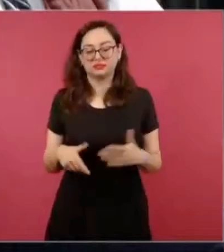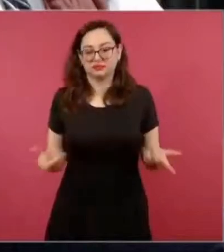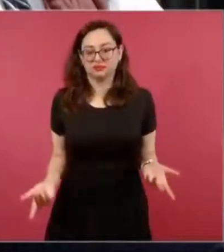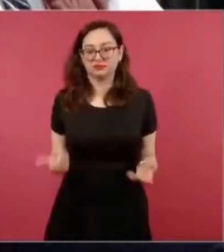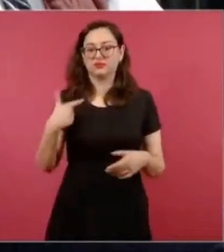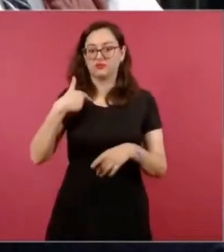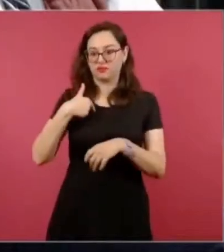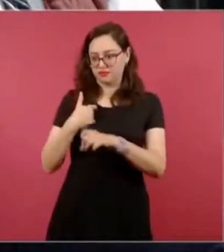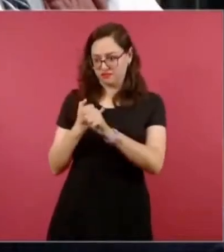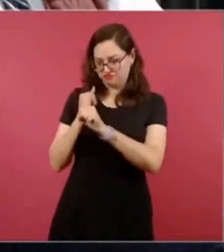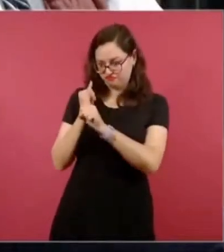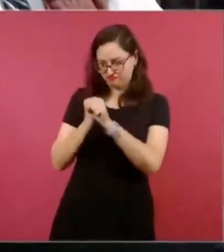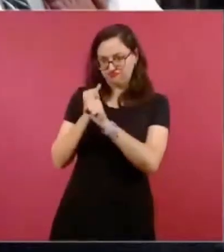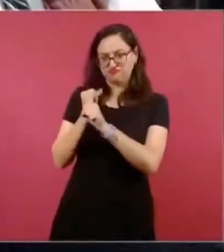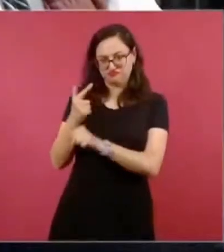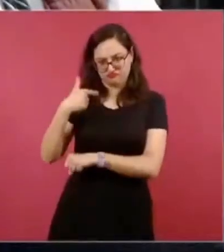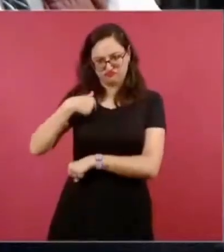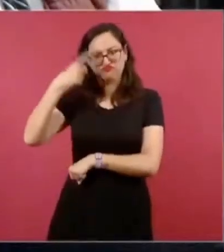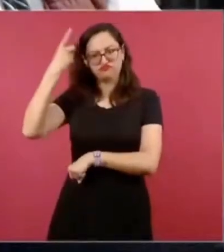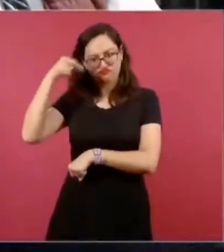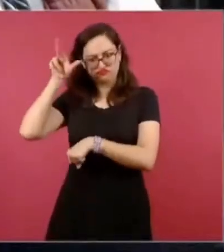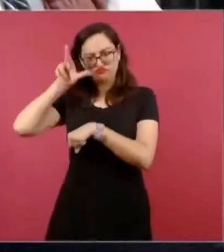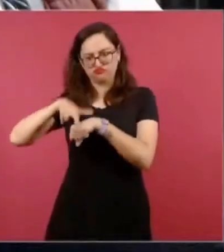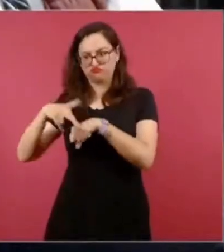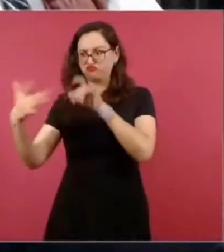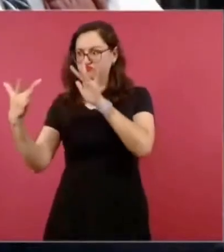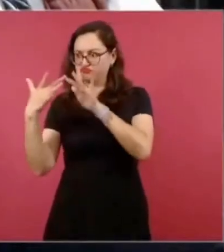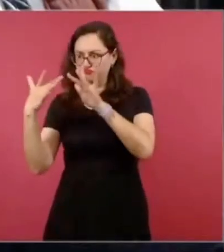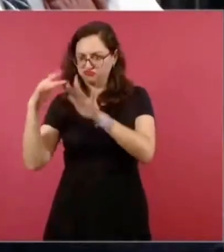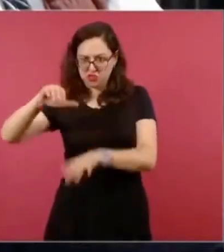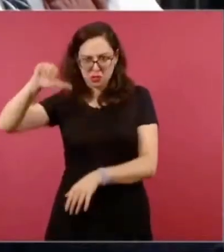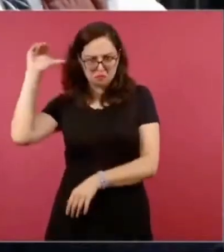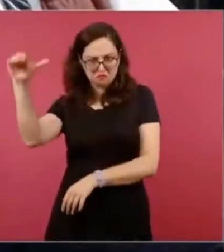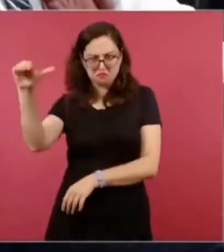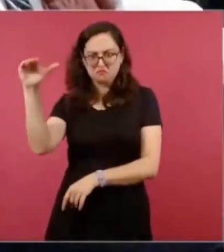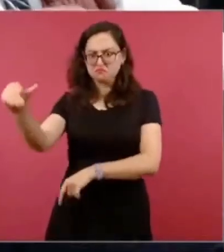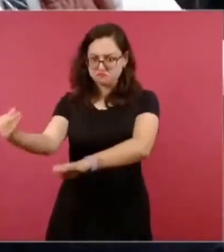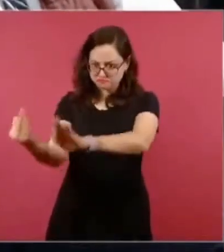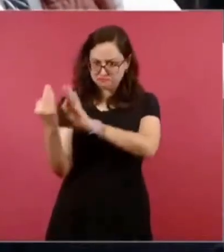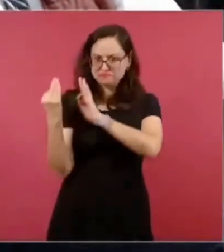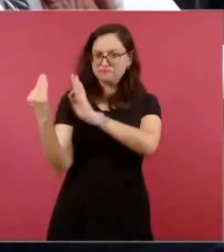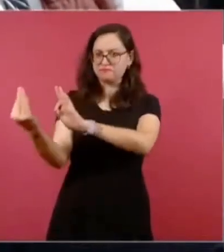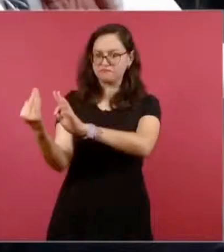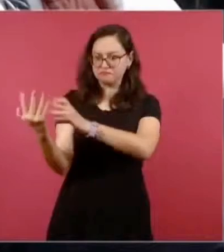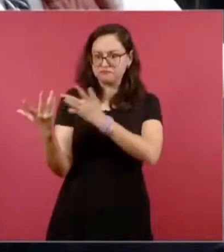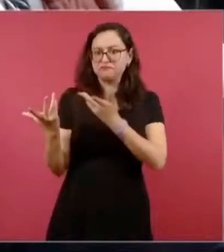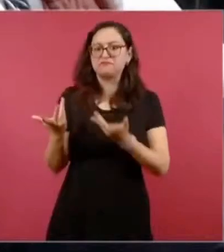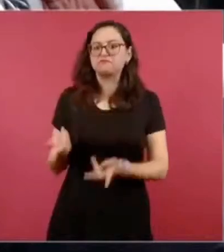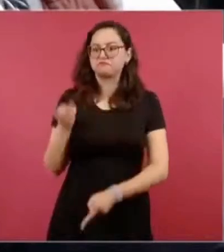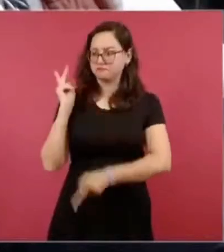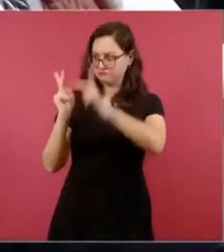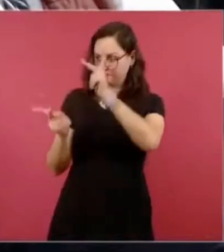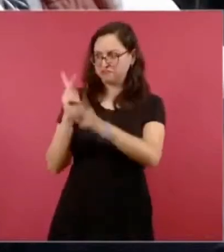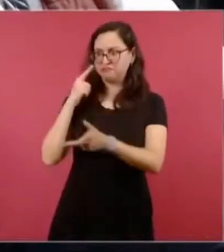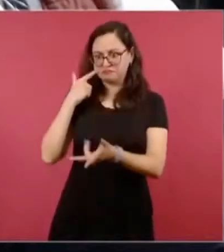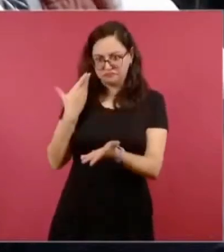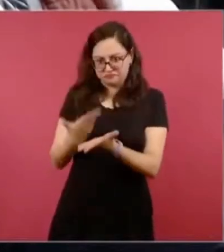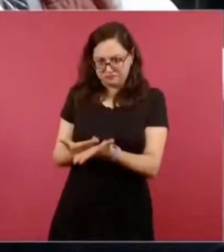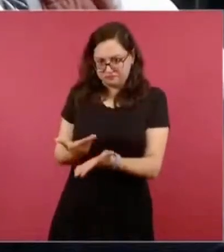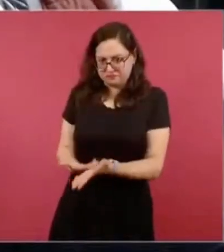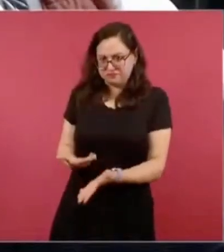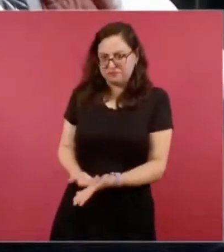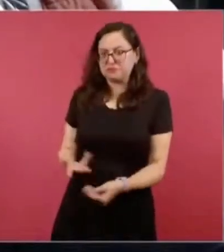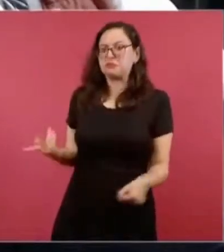busqué directamente al director de la revista, a Jorge Carrasco, para plantearle estas denuncias y